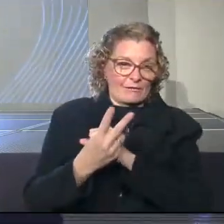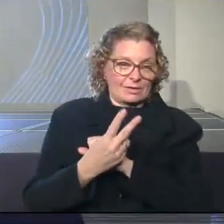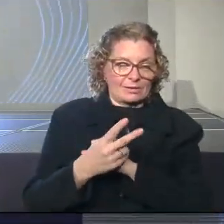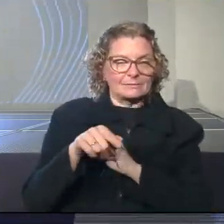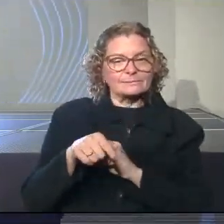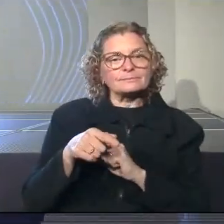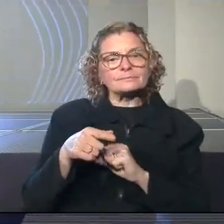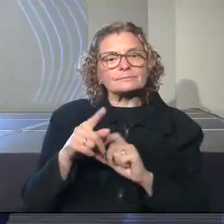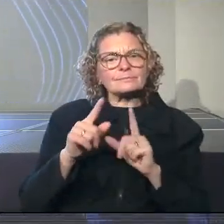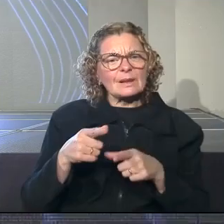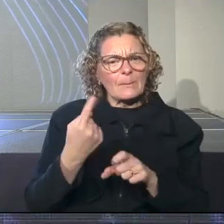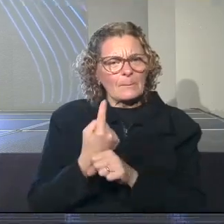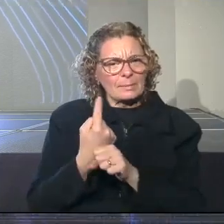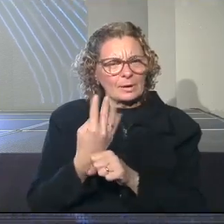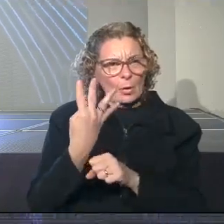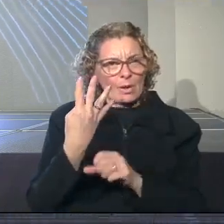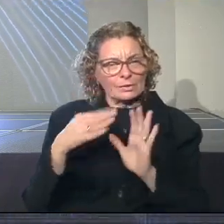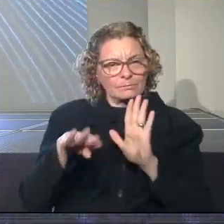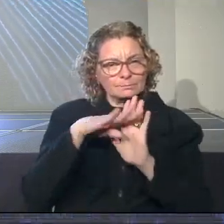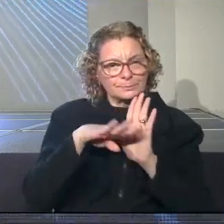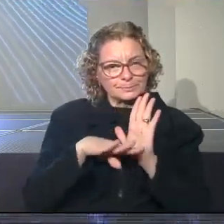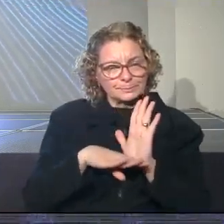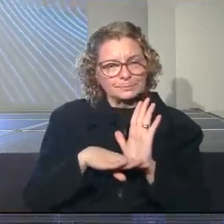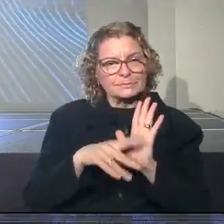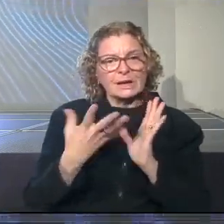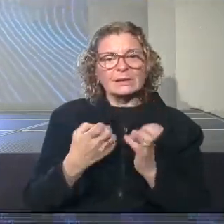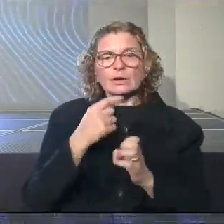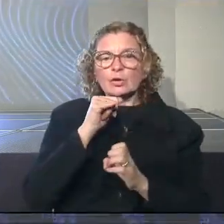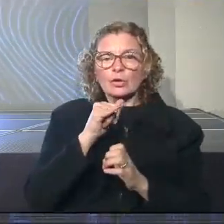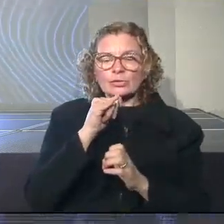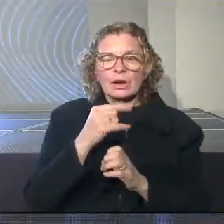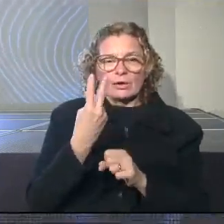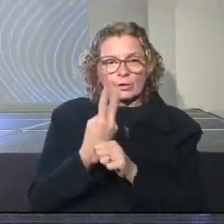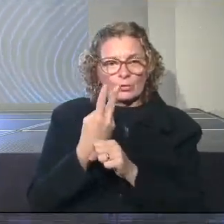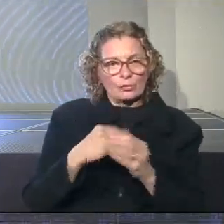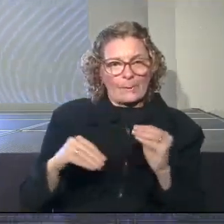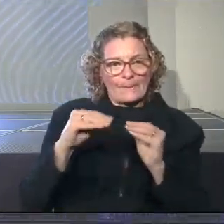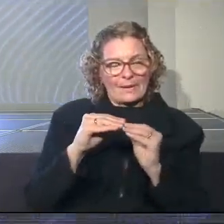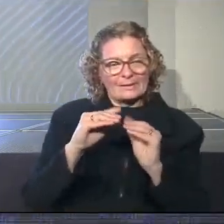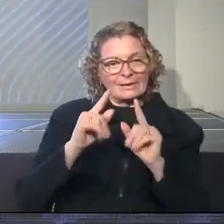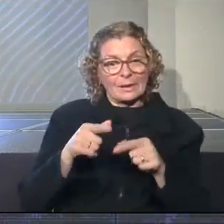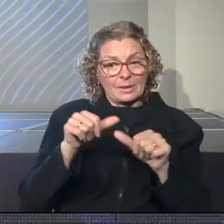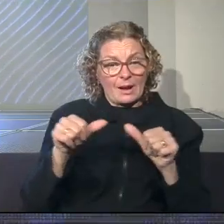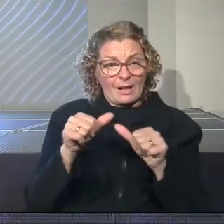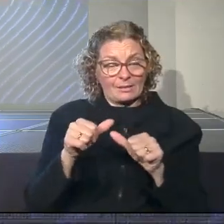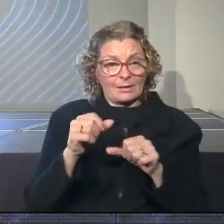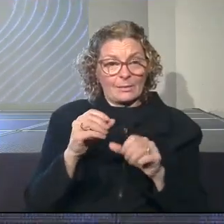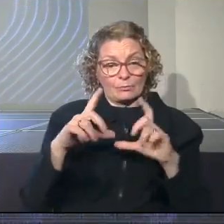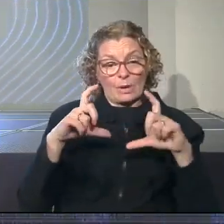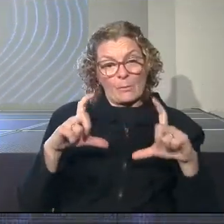Entonces, habiendo cubierto estos primeros 4 atributos, les quiero contar de 2 atributos más que también hacen a una